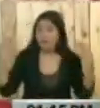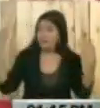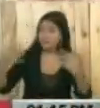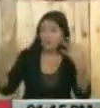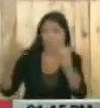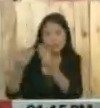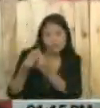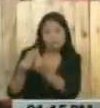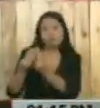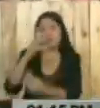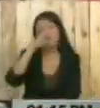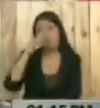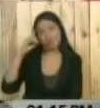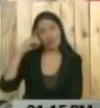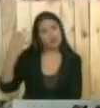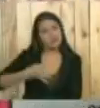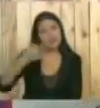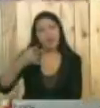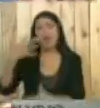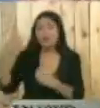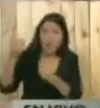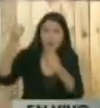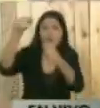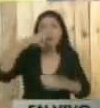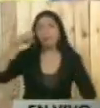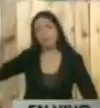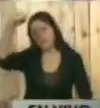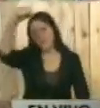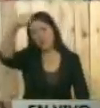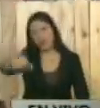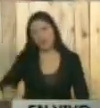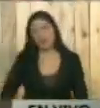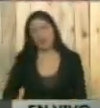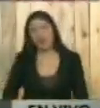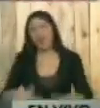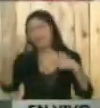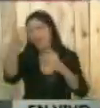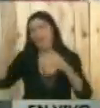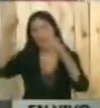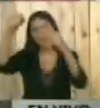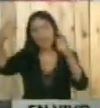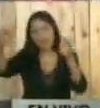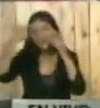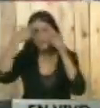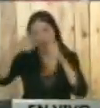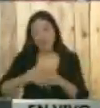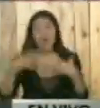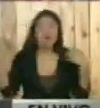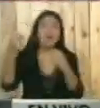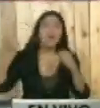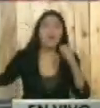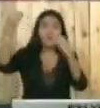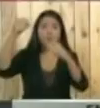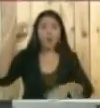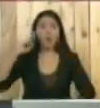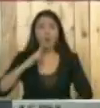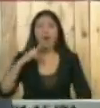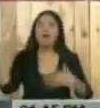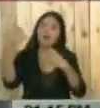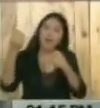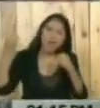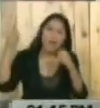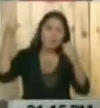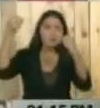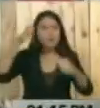te acompañen, Diosdado. ¡Que viva Nicolás Maduro! ¡Que viva Chávez! ¡Que viva Bolívar! ¡Que viva el